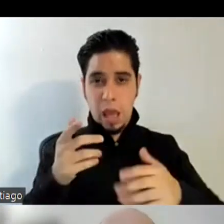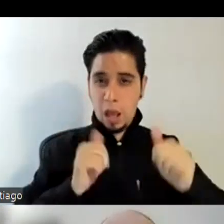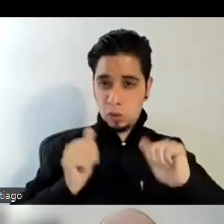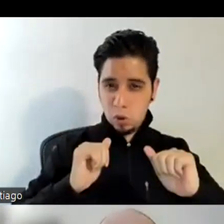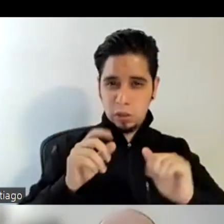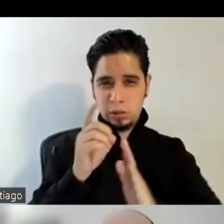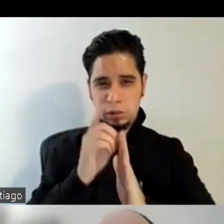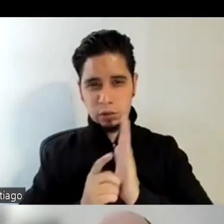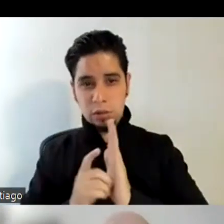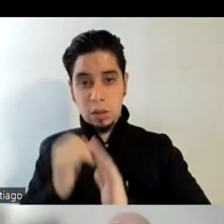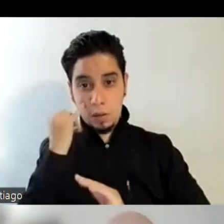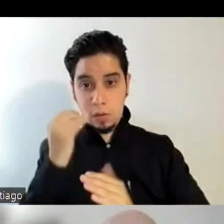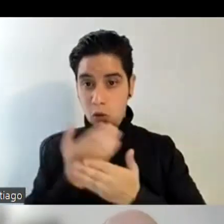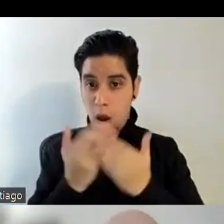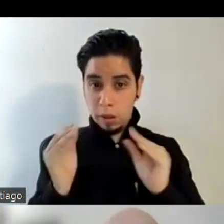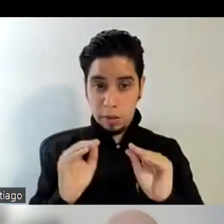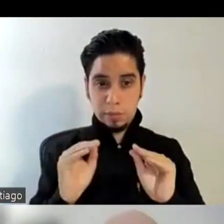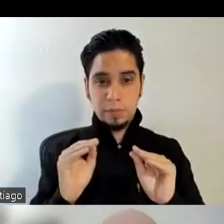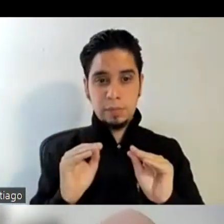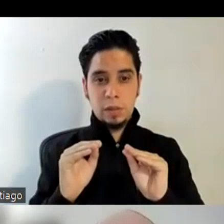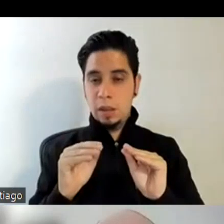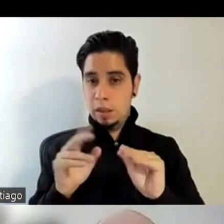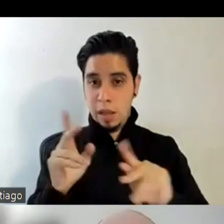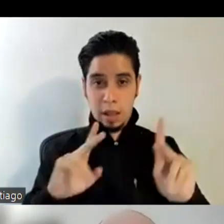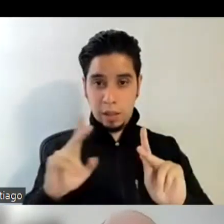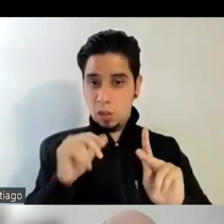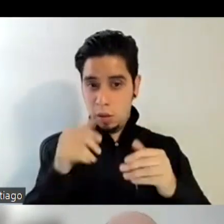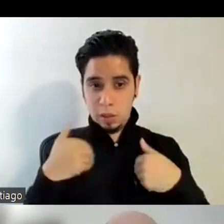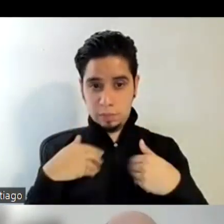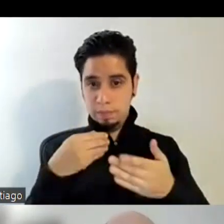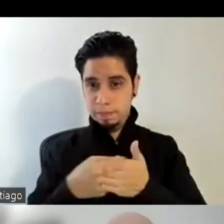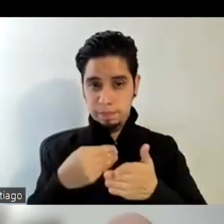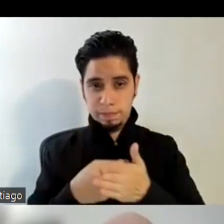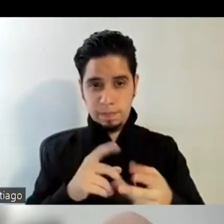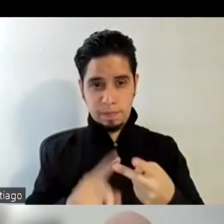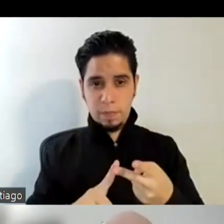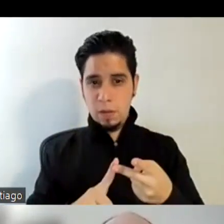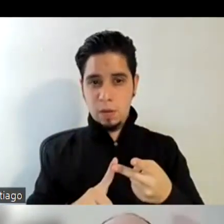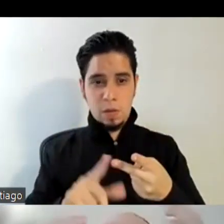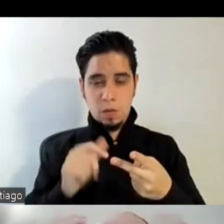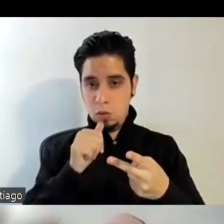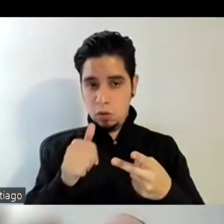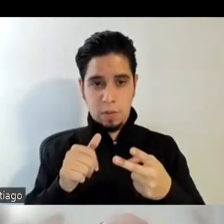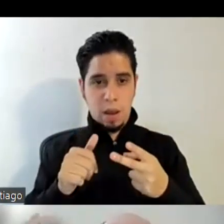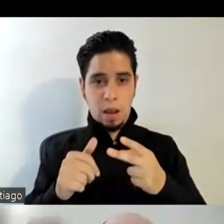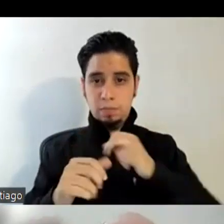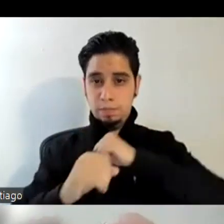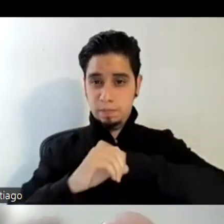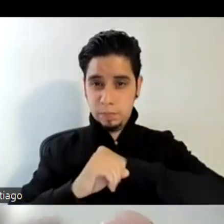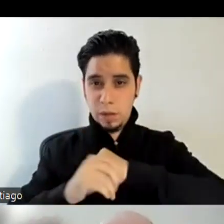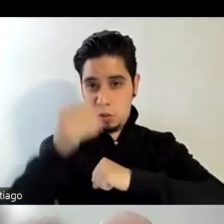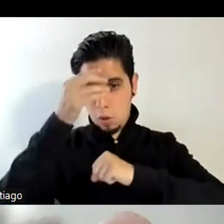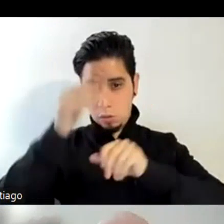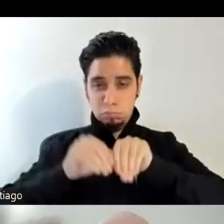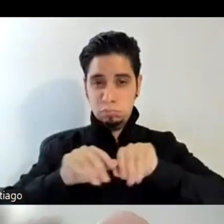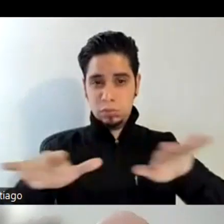no hay la puesta en escena, esa gente no va a tener ese ingreso. No se va a fomentar el conocimiento. Nos